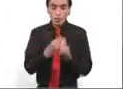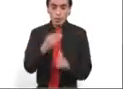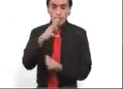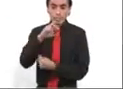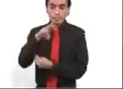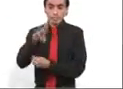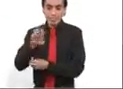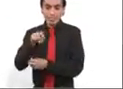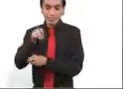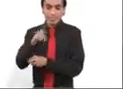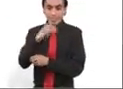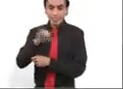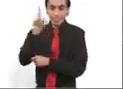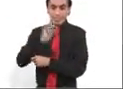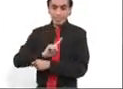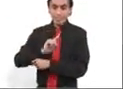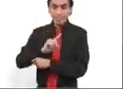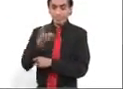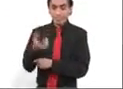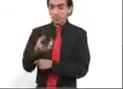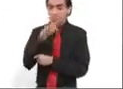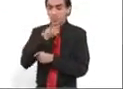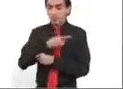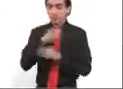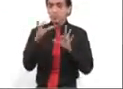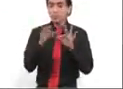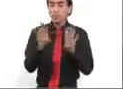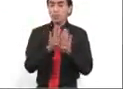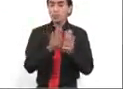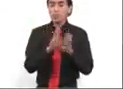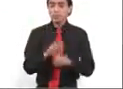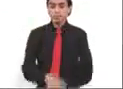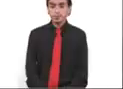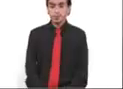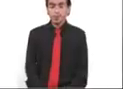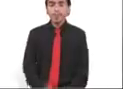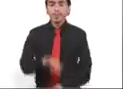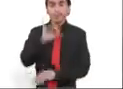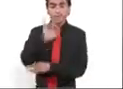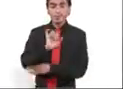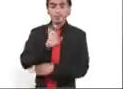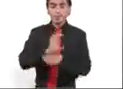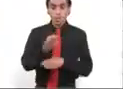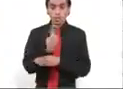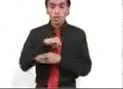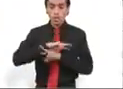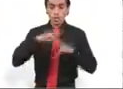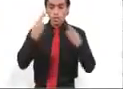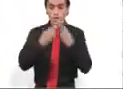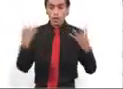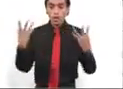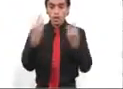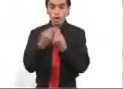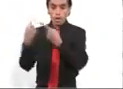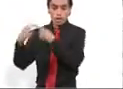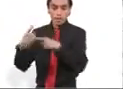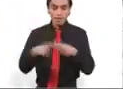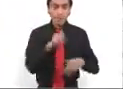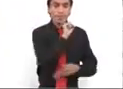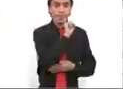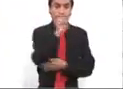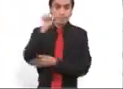dialogó con este sindicato, por favor. Sí, nos hemos estado reuniendo con diversos